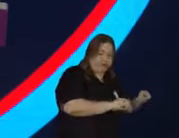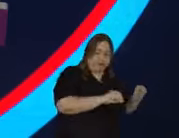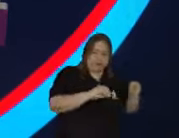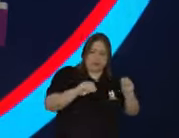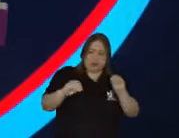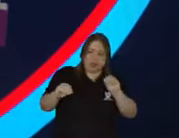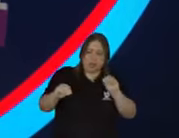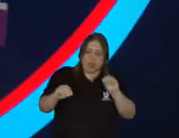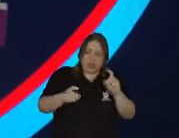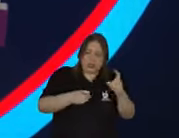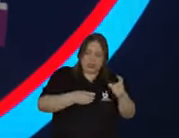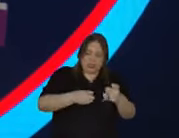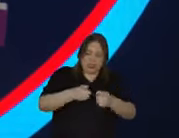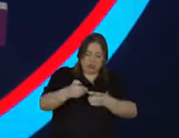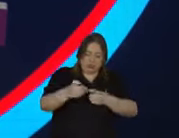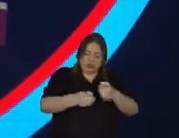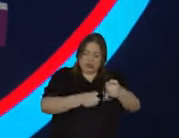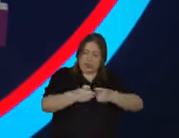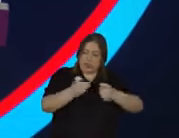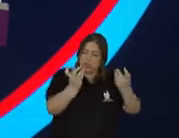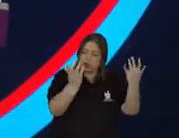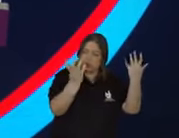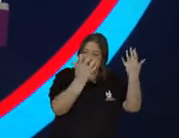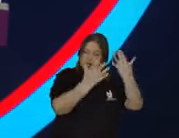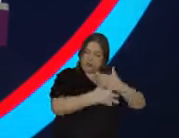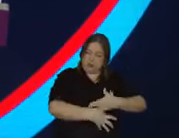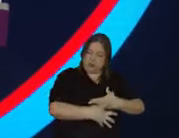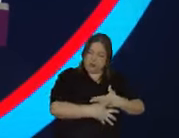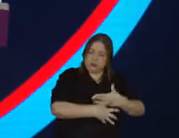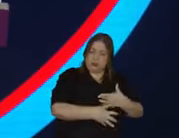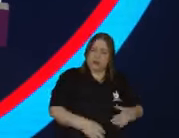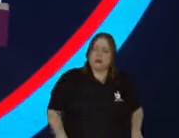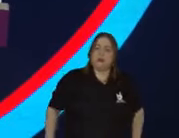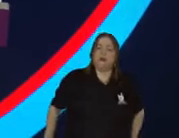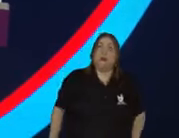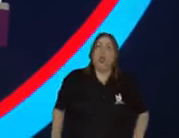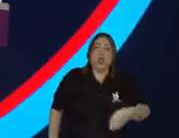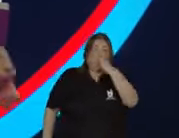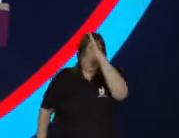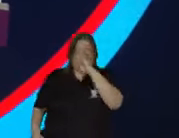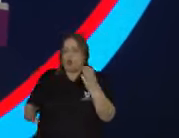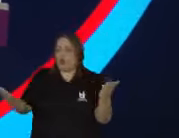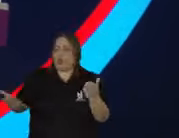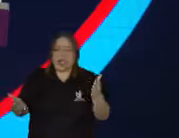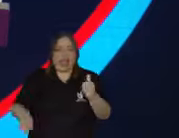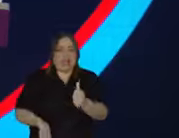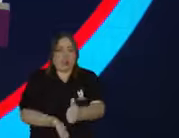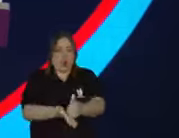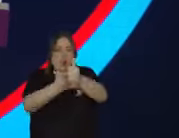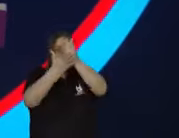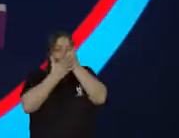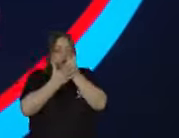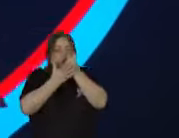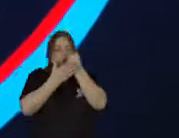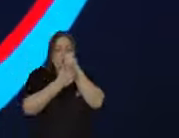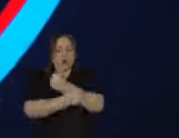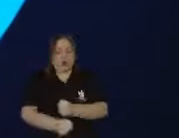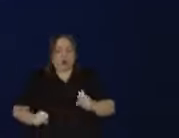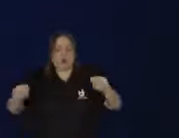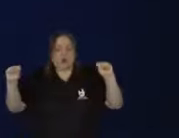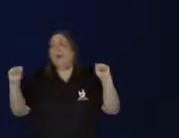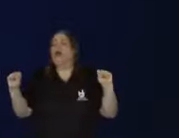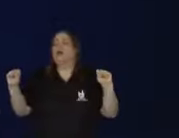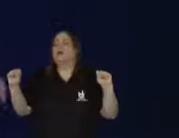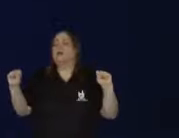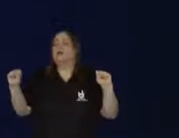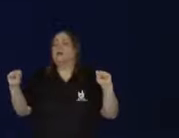dominio de las tinieblas. Nos rescató, nos libró. Él es el